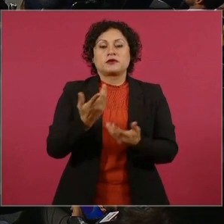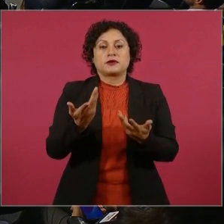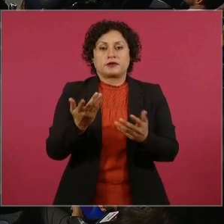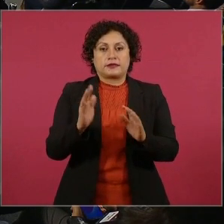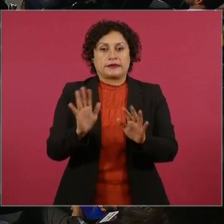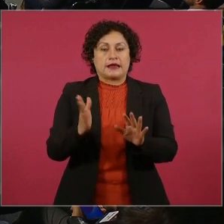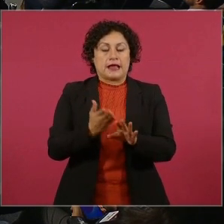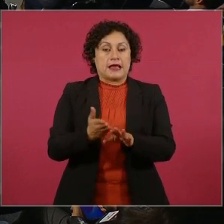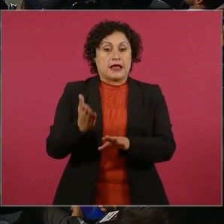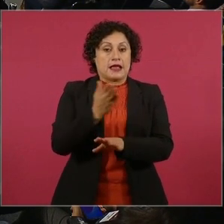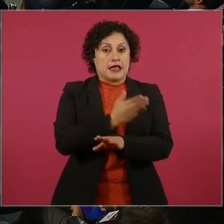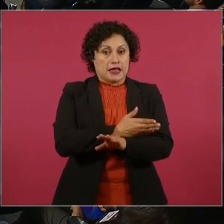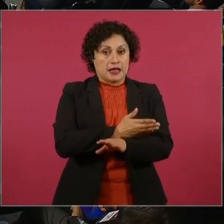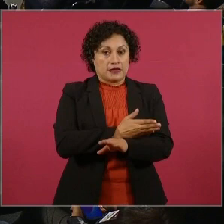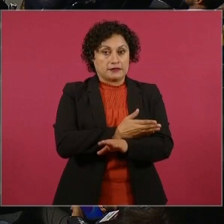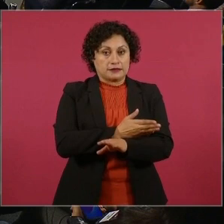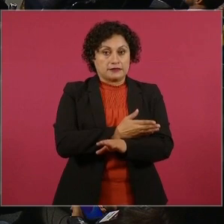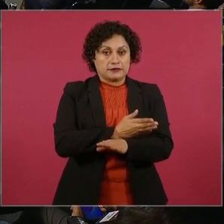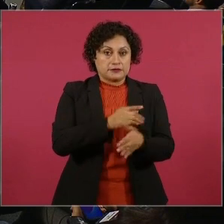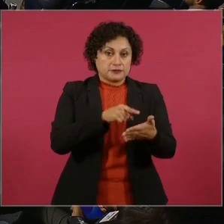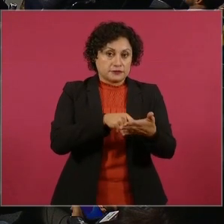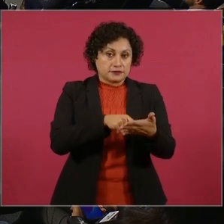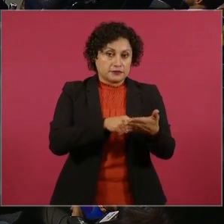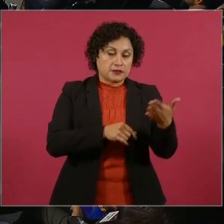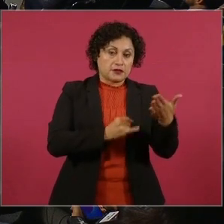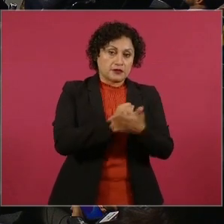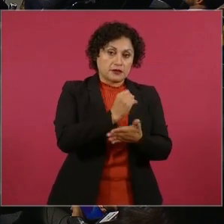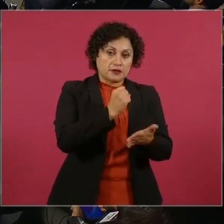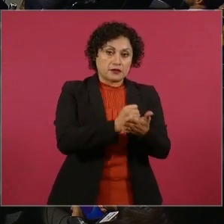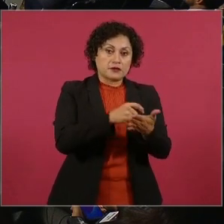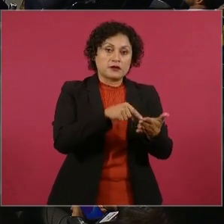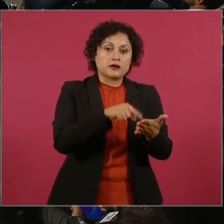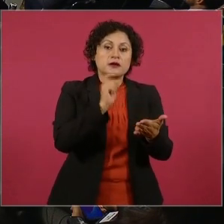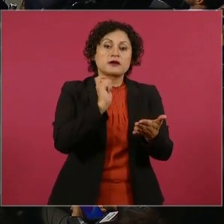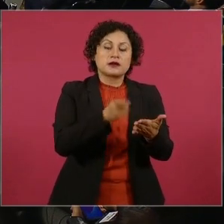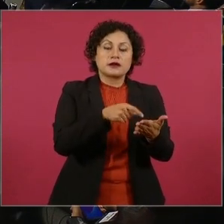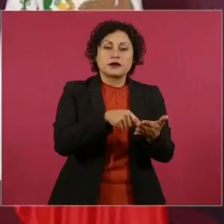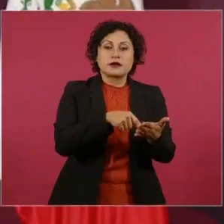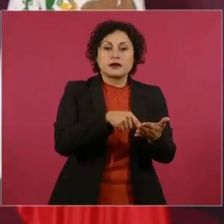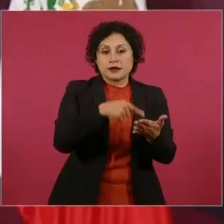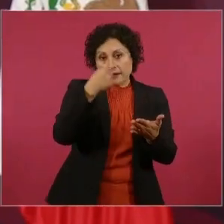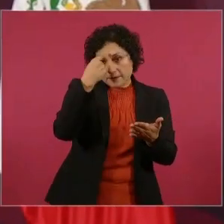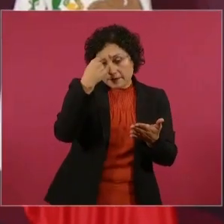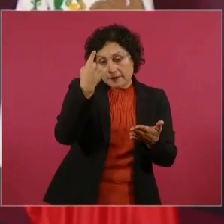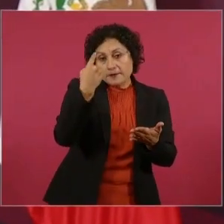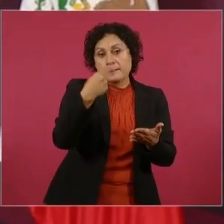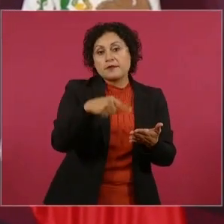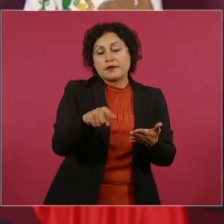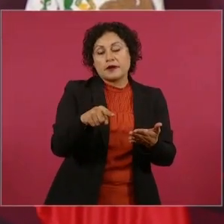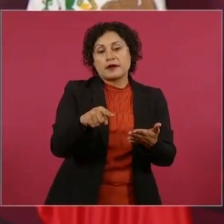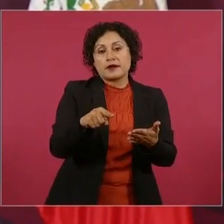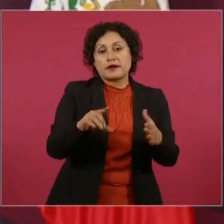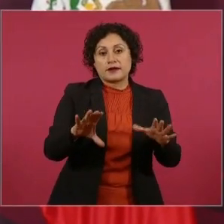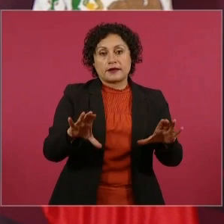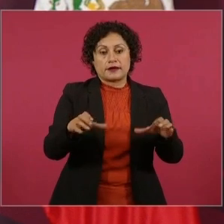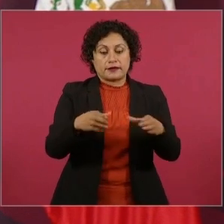resolución para que eh la la guardia